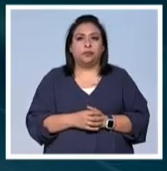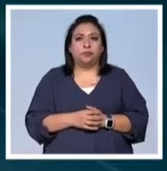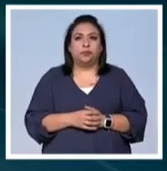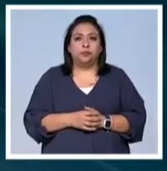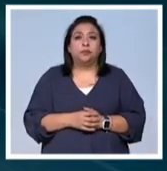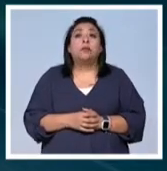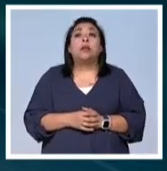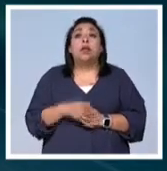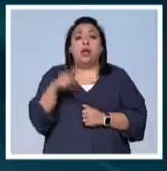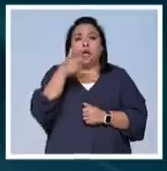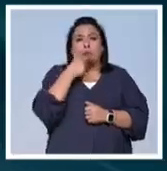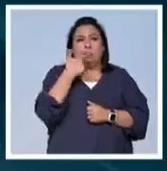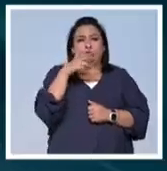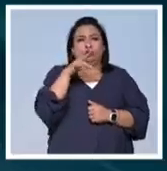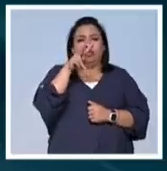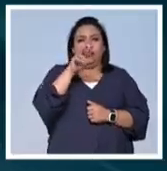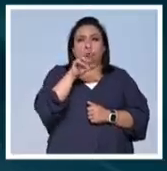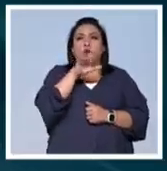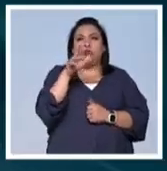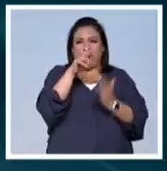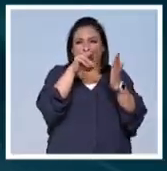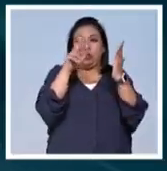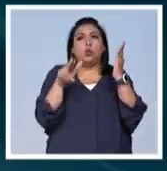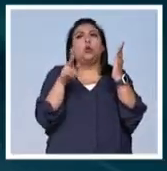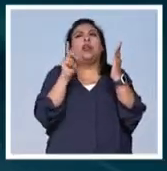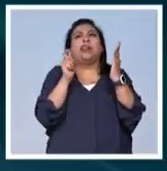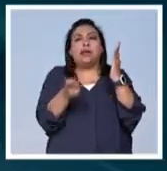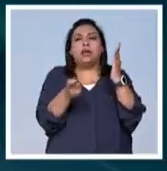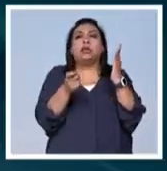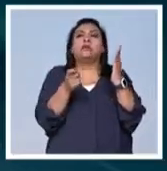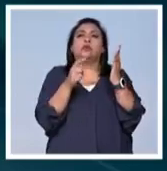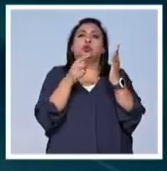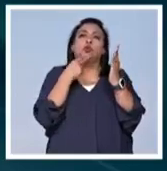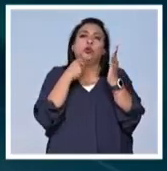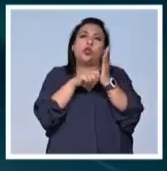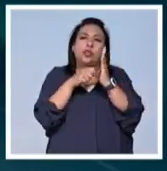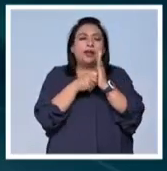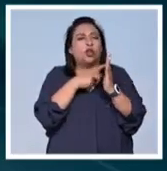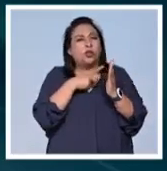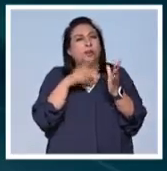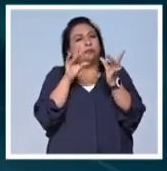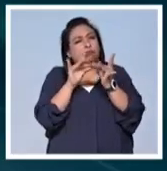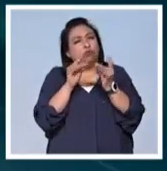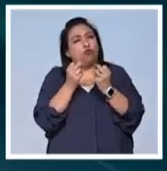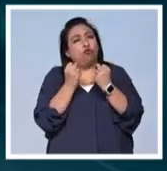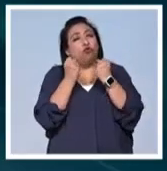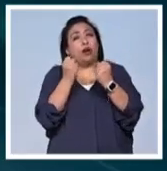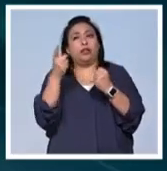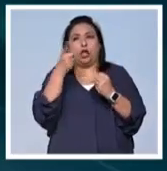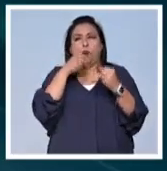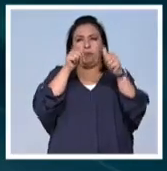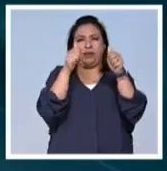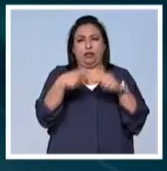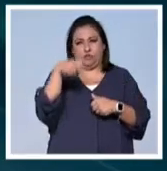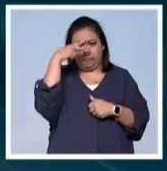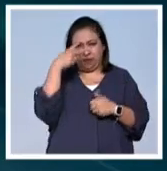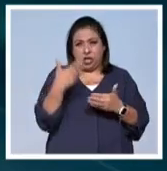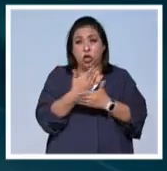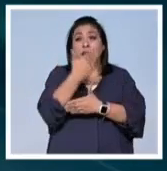para Gustavo Monroy el oficio de la pintura es un ABC técnico que requiere un discurso poderoso el artista mexicano